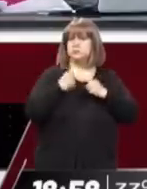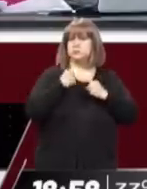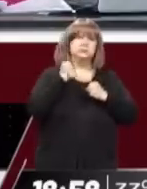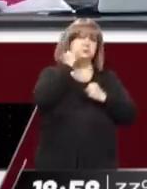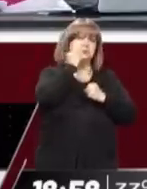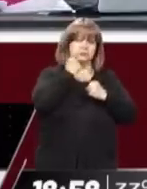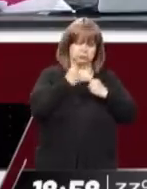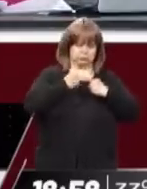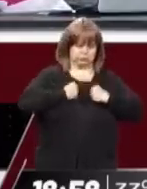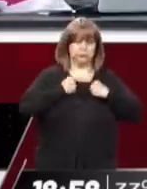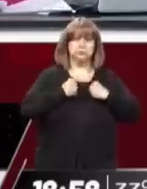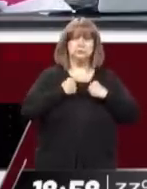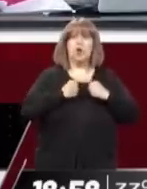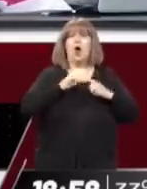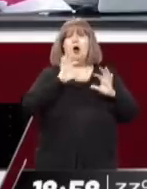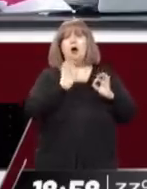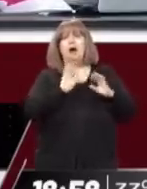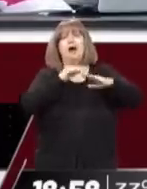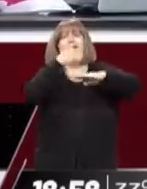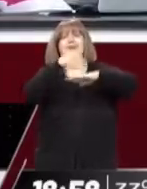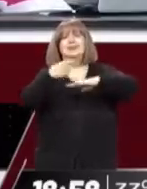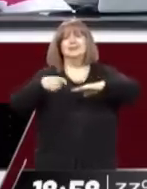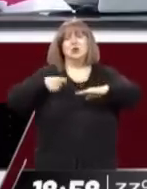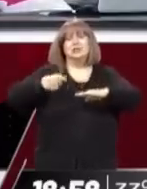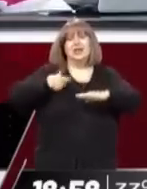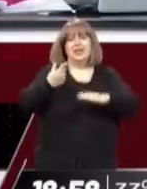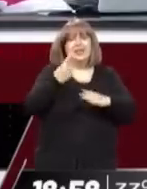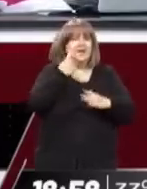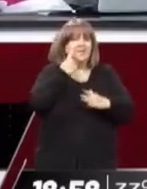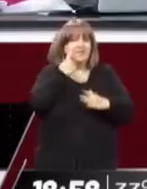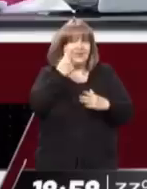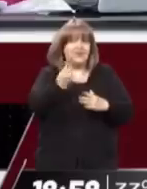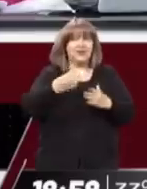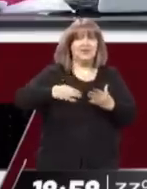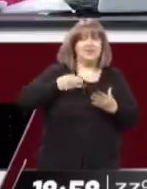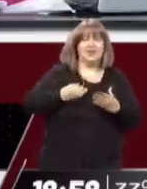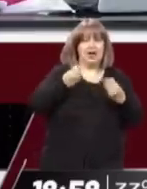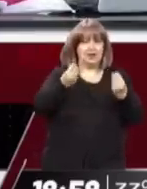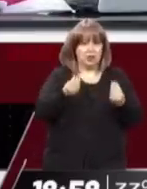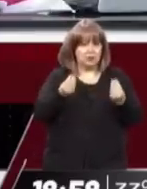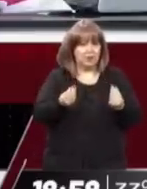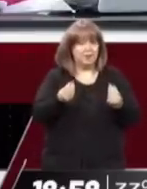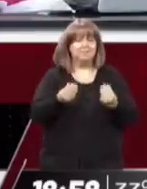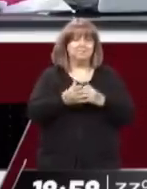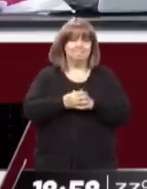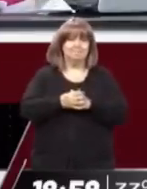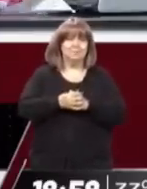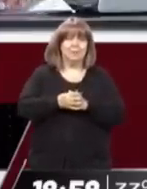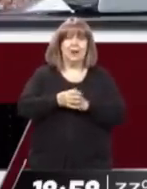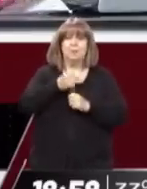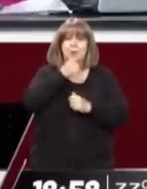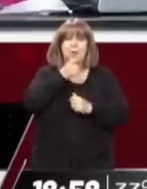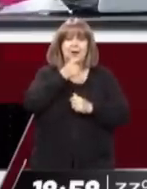esas características, y sobre todo, sí, enfrentando a todo un mundo, te podría decir, a todo un país, que creo que la mayoría